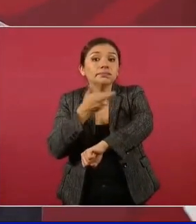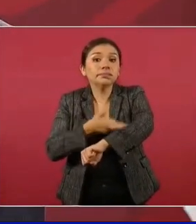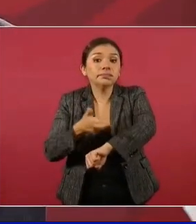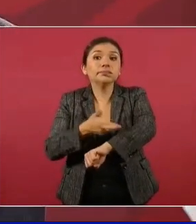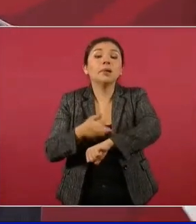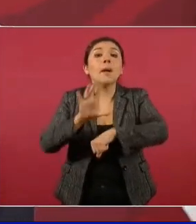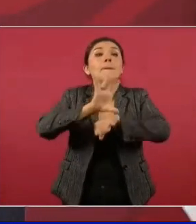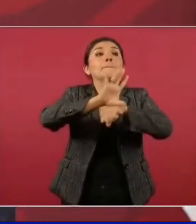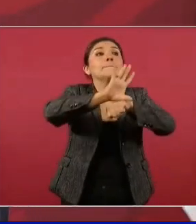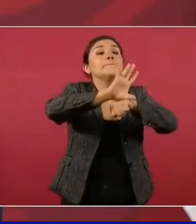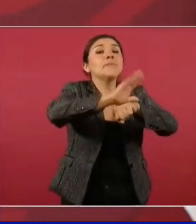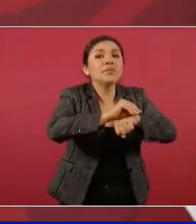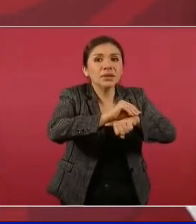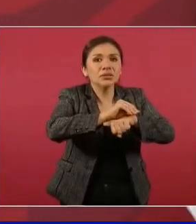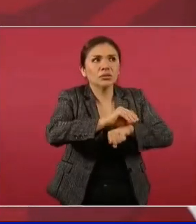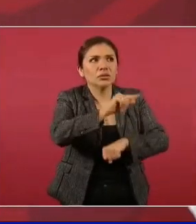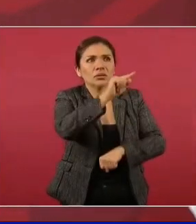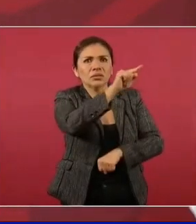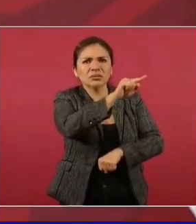autorización